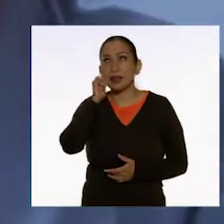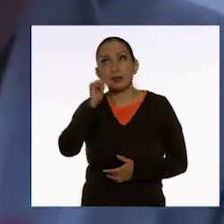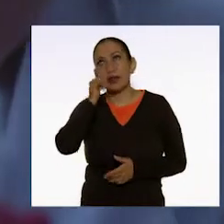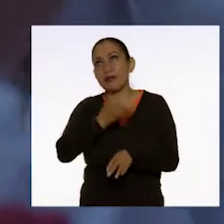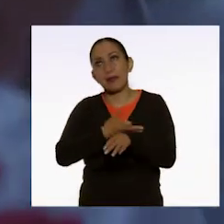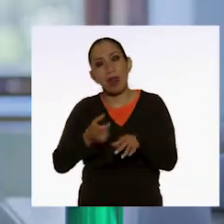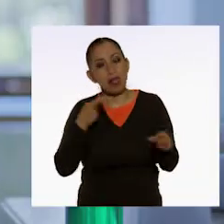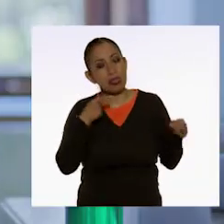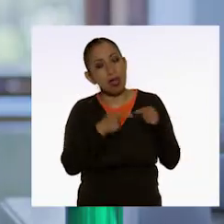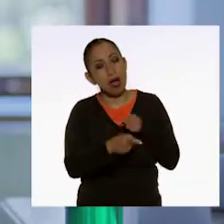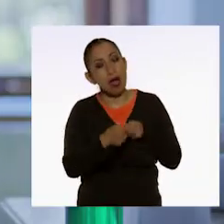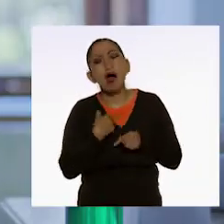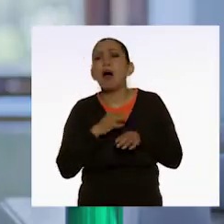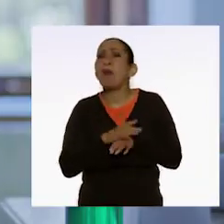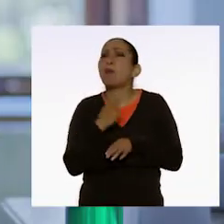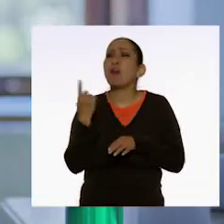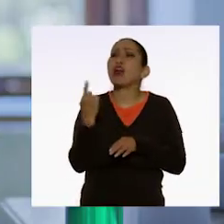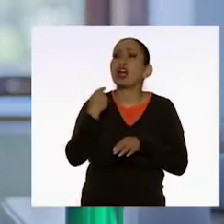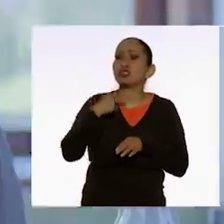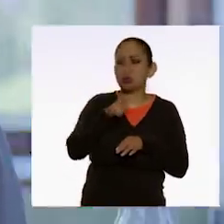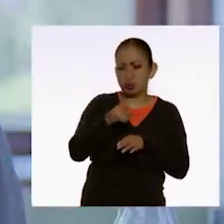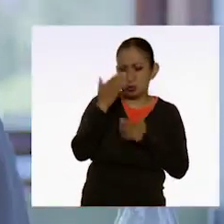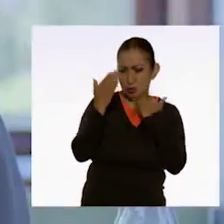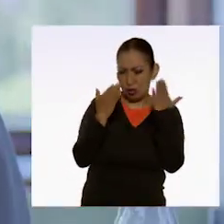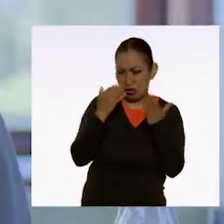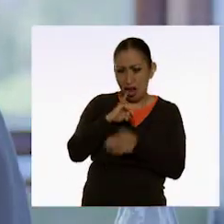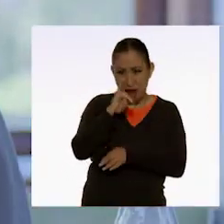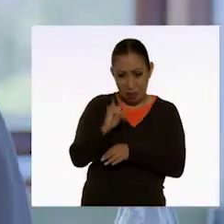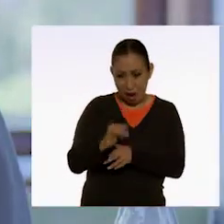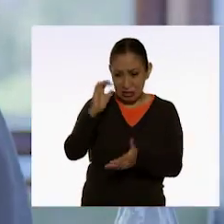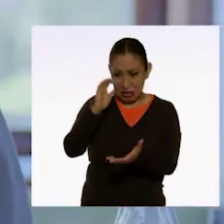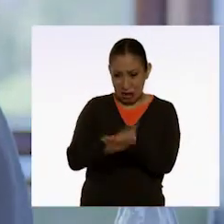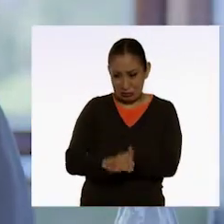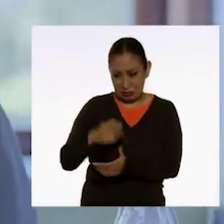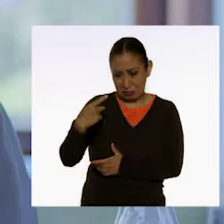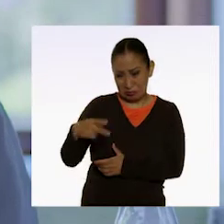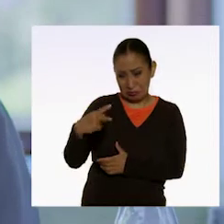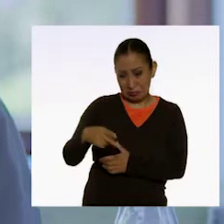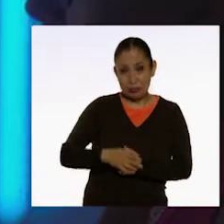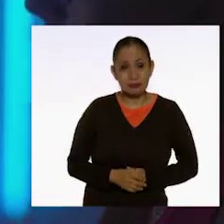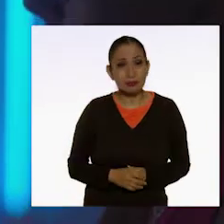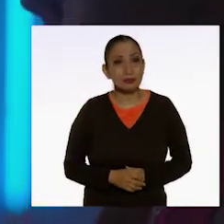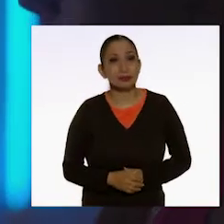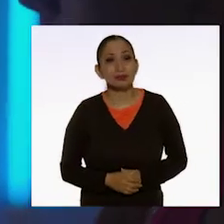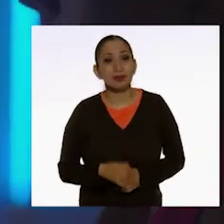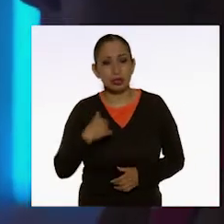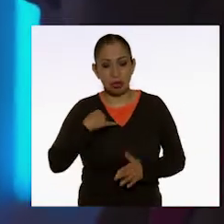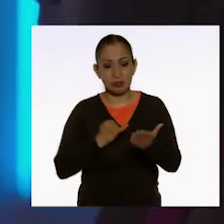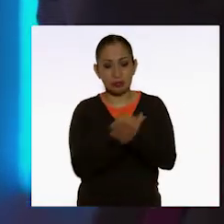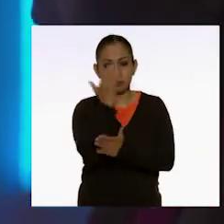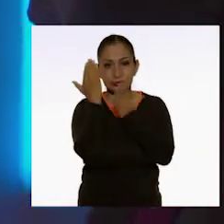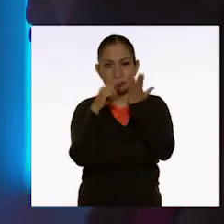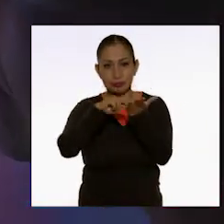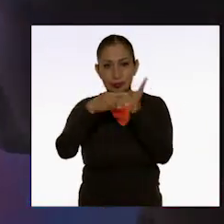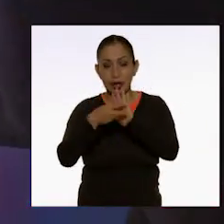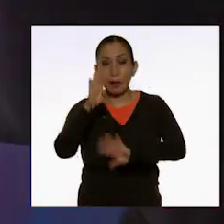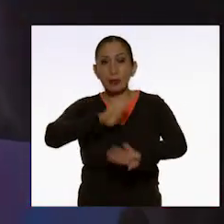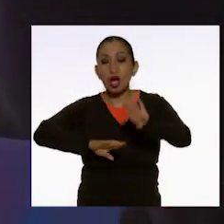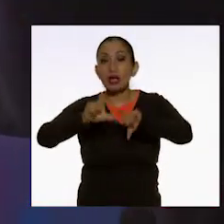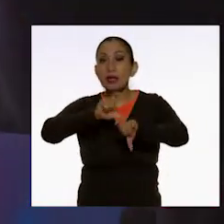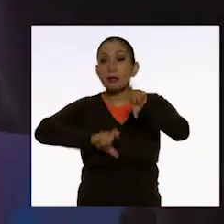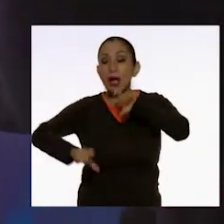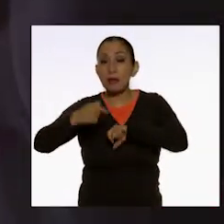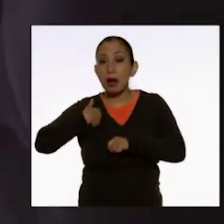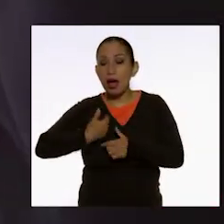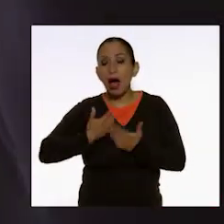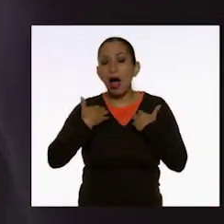familiar que me dijera, ¿por qué estudias eso? Nadie se va a querer casar contigo. Decidí estudiar ingeniería bioquímica porque me